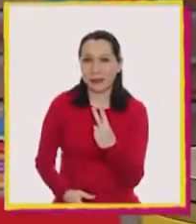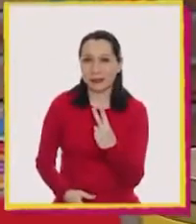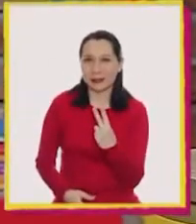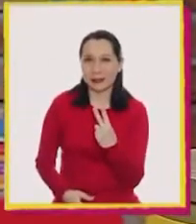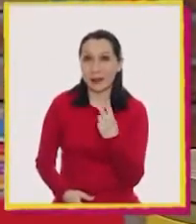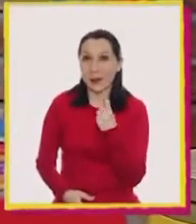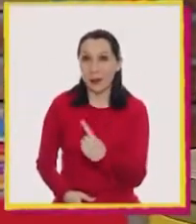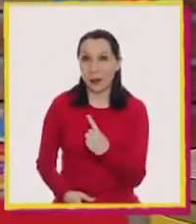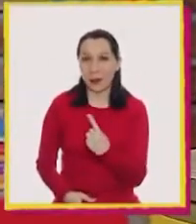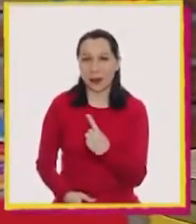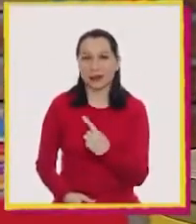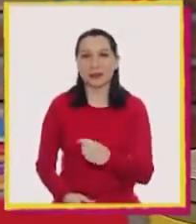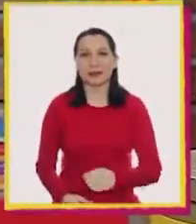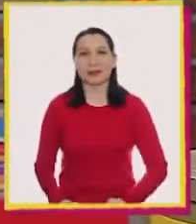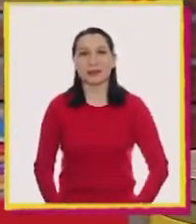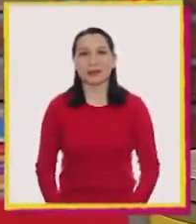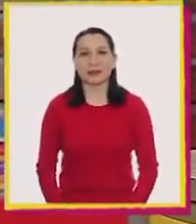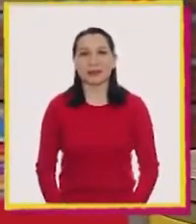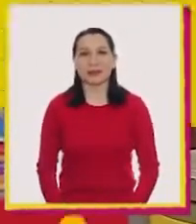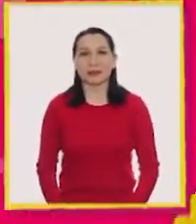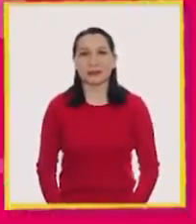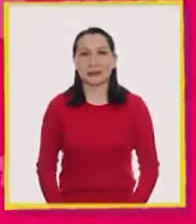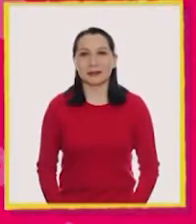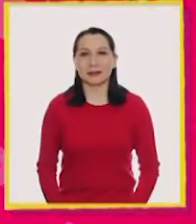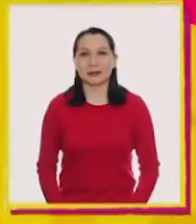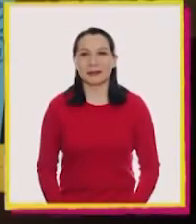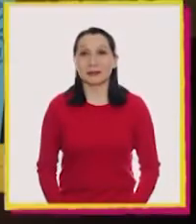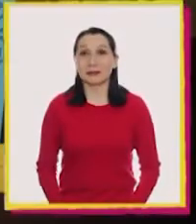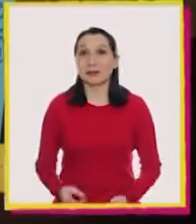¡Tres, dos, uno!